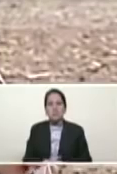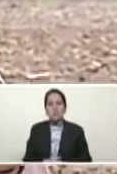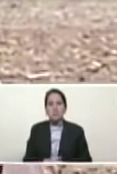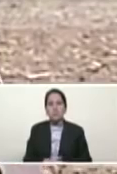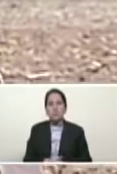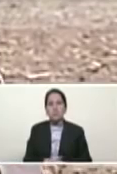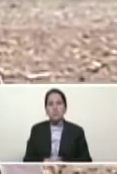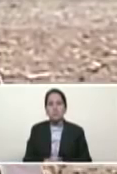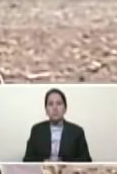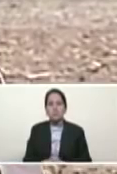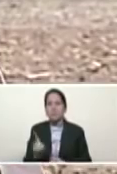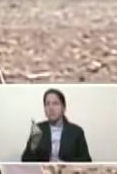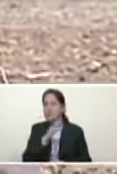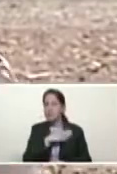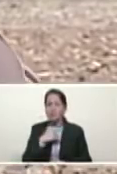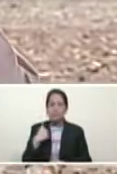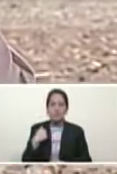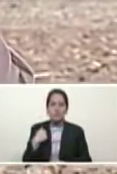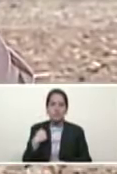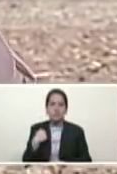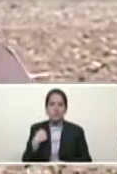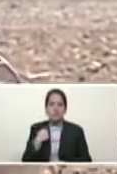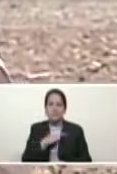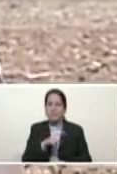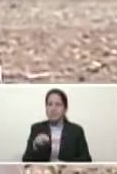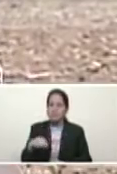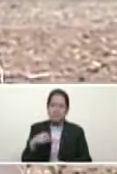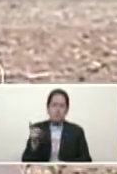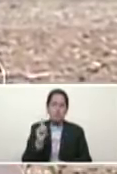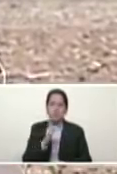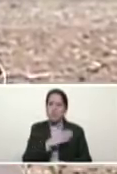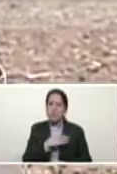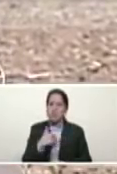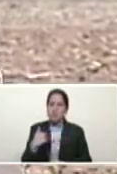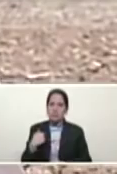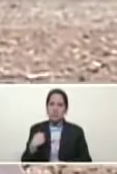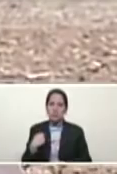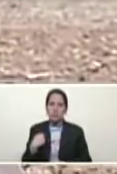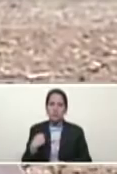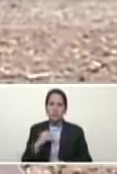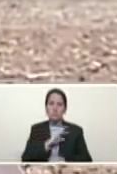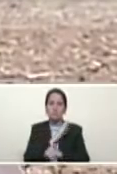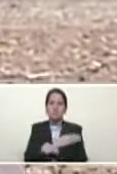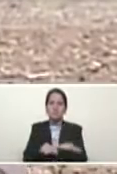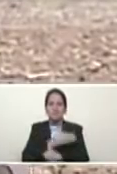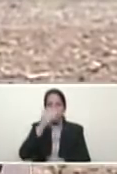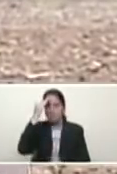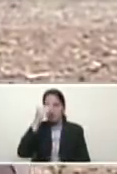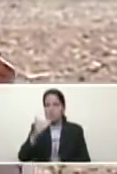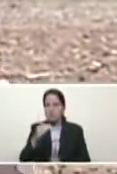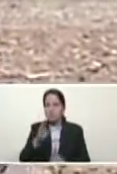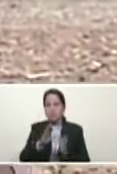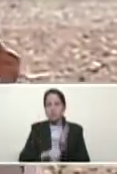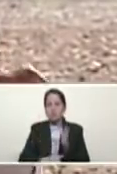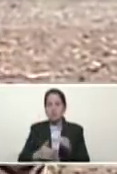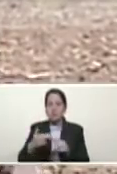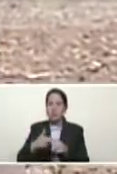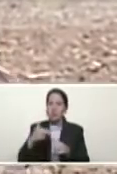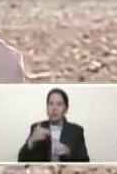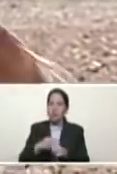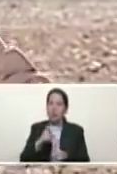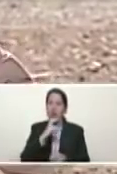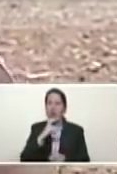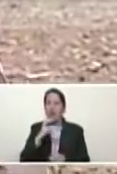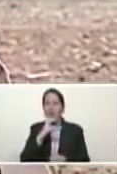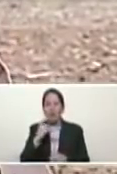No, eso no lo queremos. Nosotros no queremos, no tenemos un poder militar para ir a quitar el petróleo, el oro, el